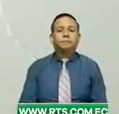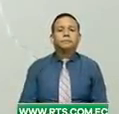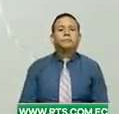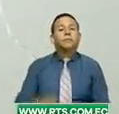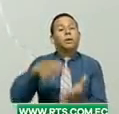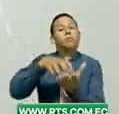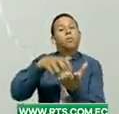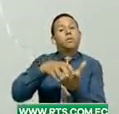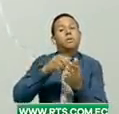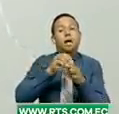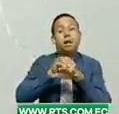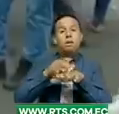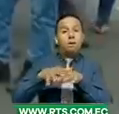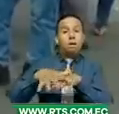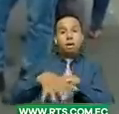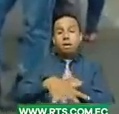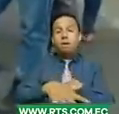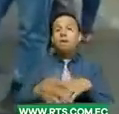Vamos a los ríos.